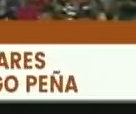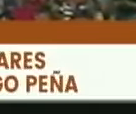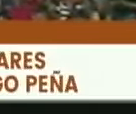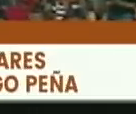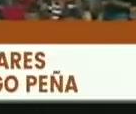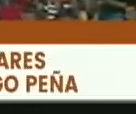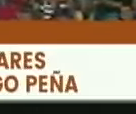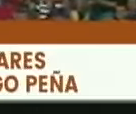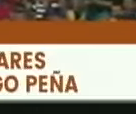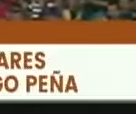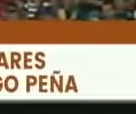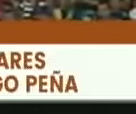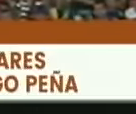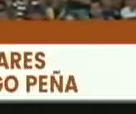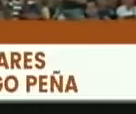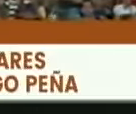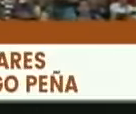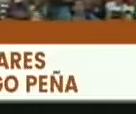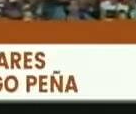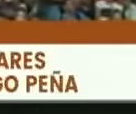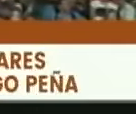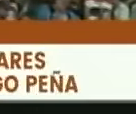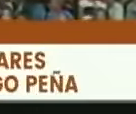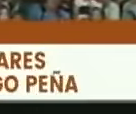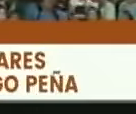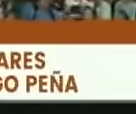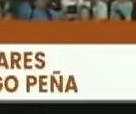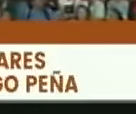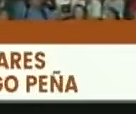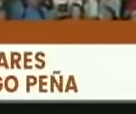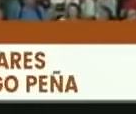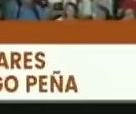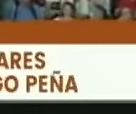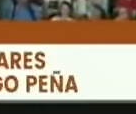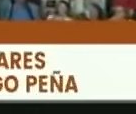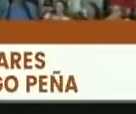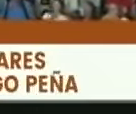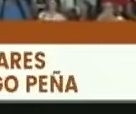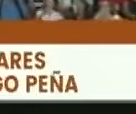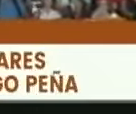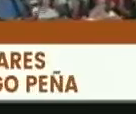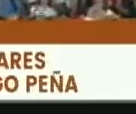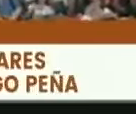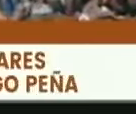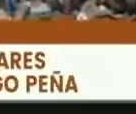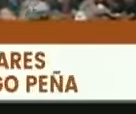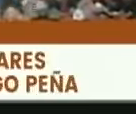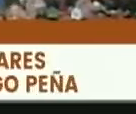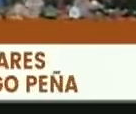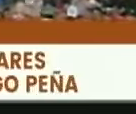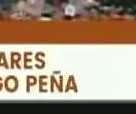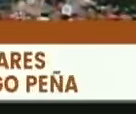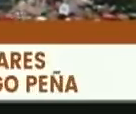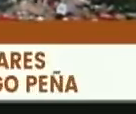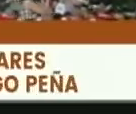a las fuerzas motorizadas, a nuestros colectivos revolucionarios.